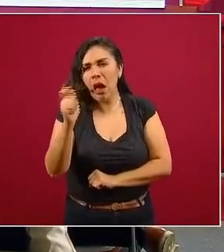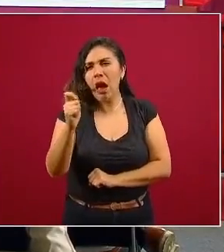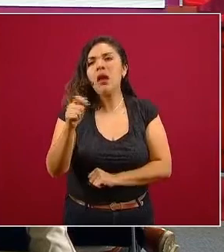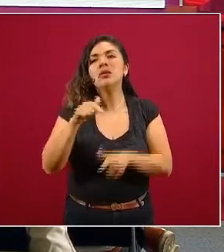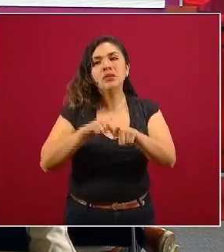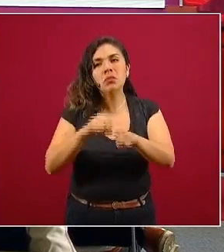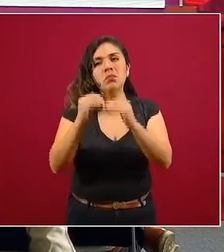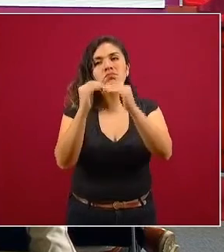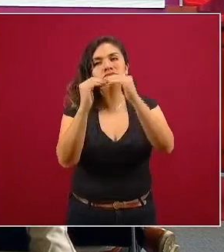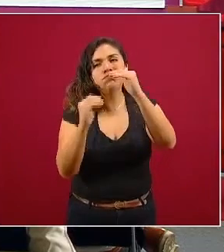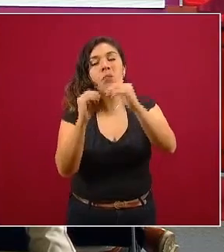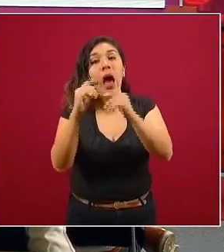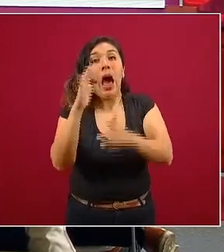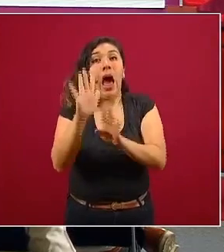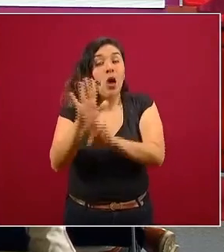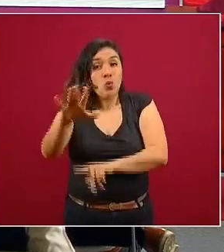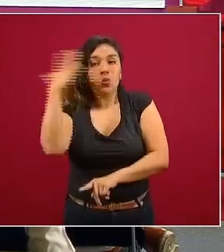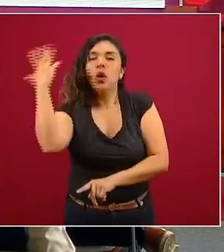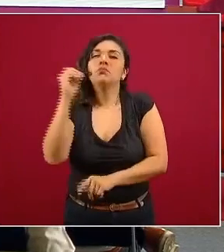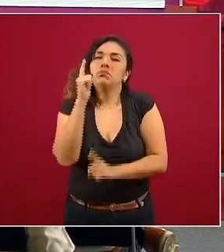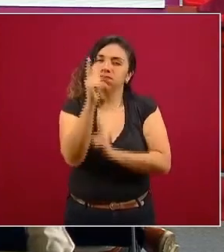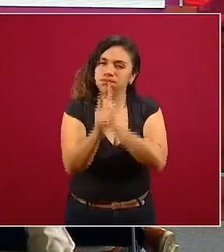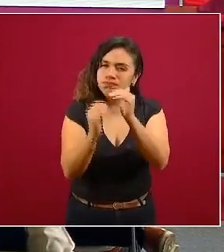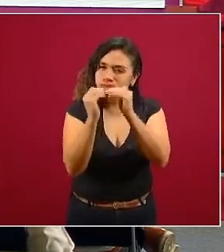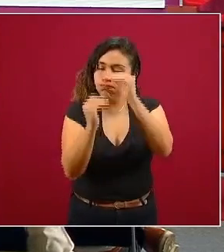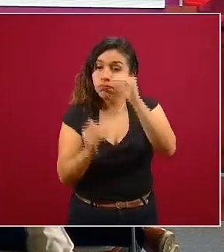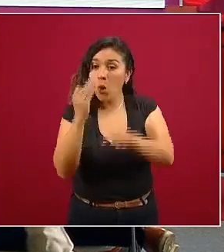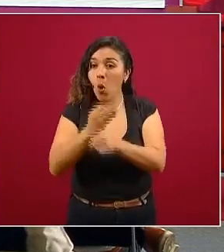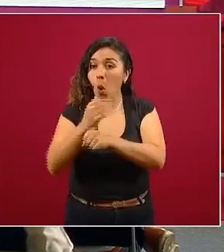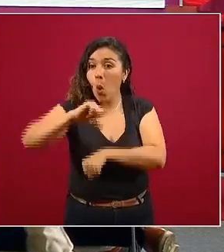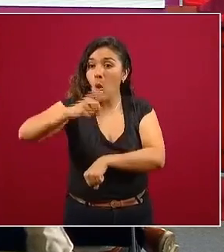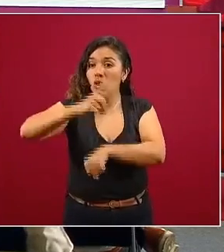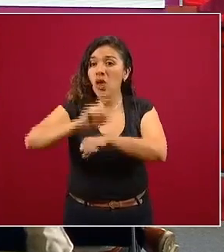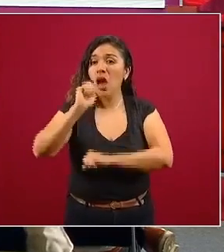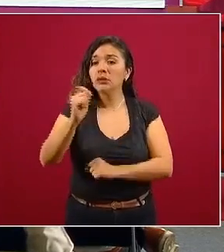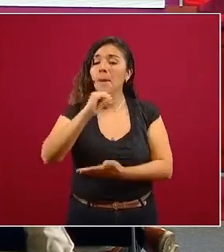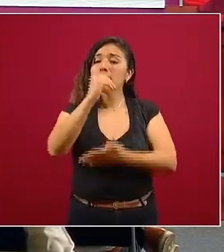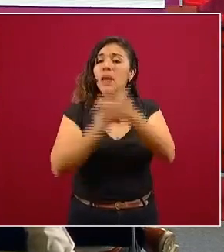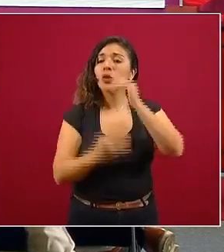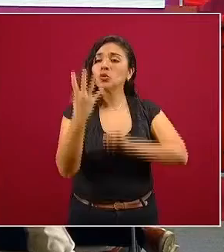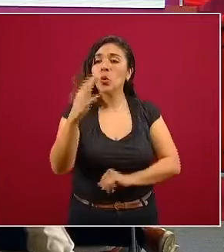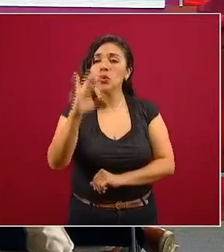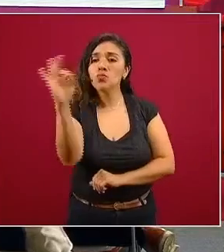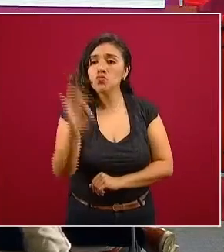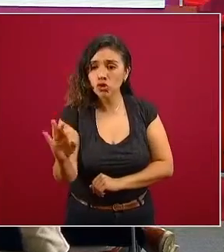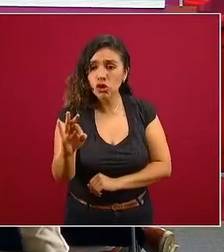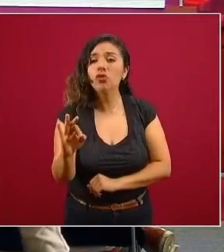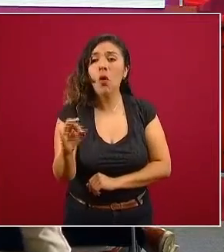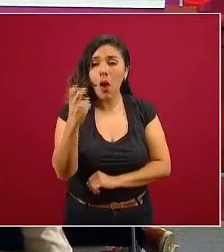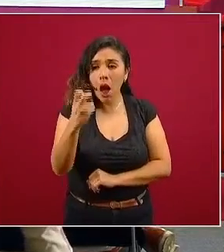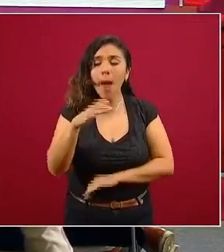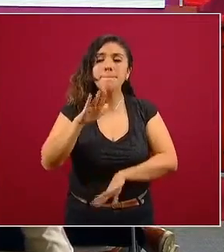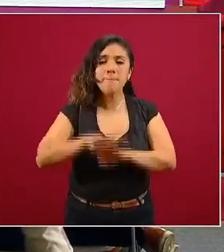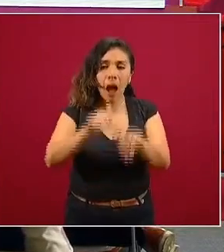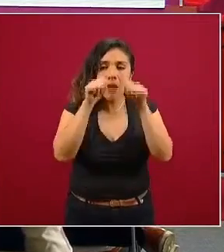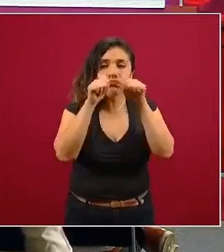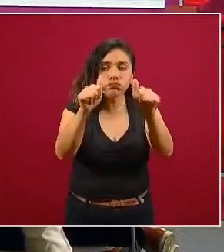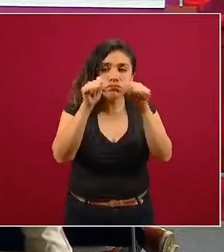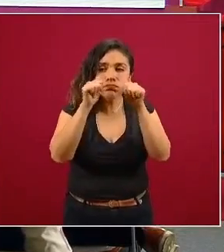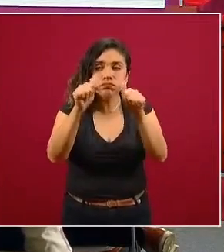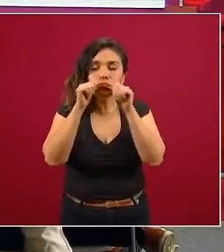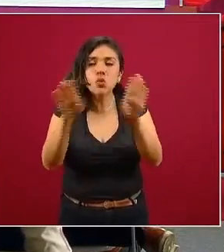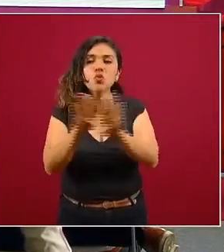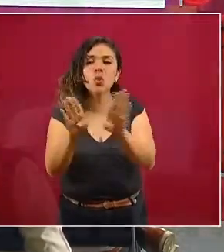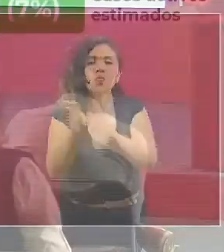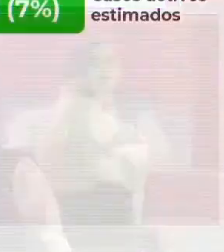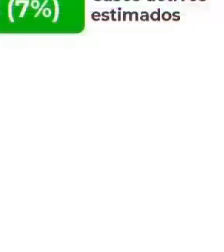esta tendencia descendente se ha desacelerado. Para el día de hoy es un menos 4 y vamos a estar dando seguimiento para ver